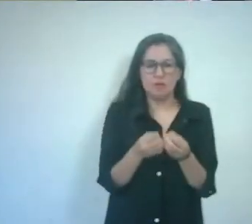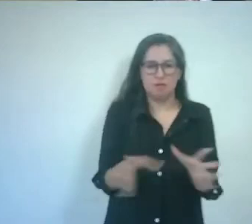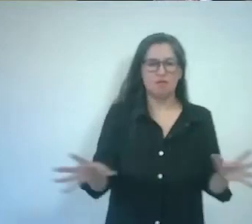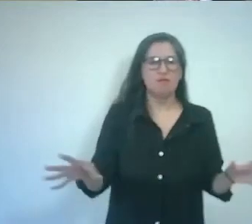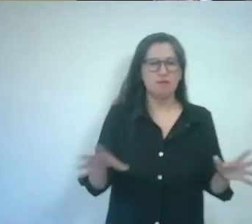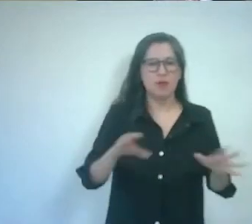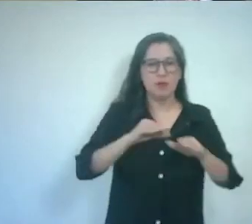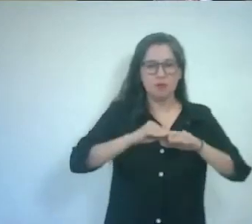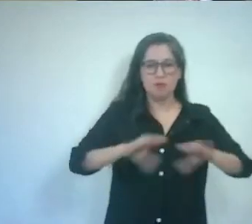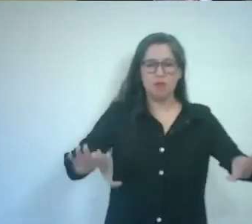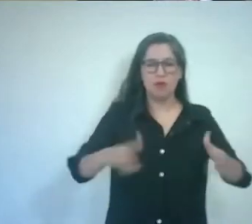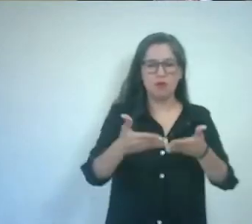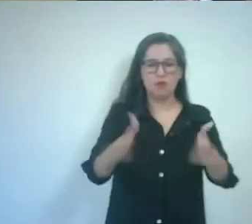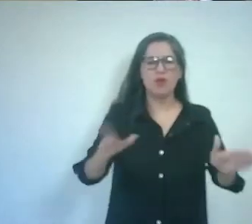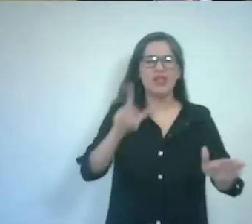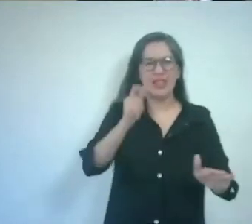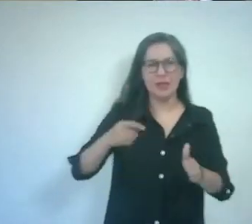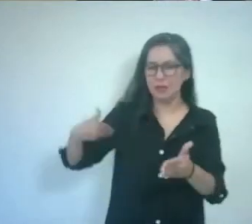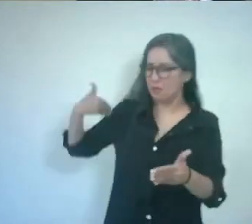de los procesos electorales.